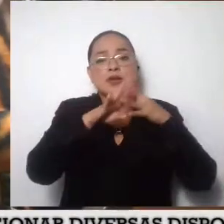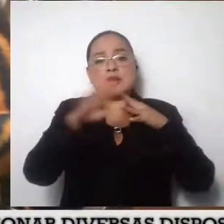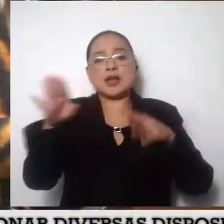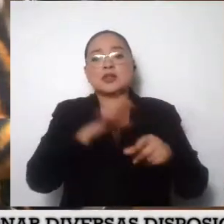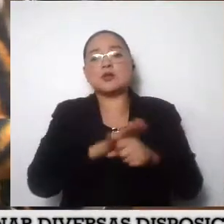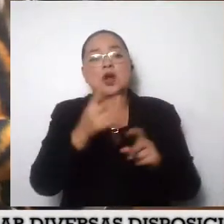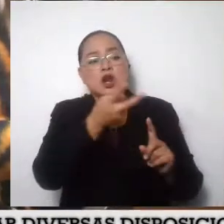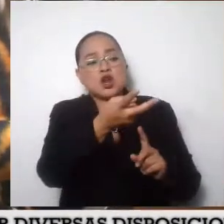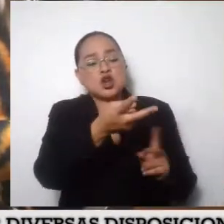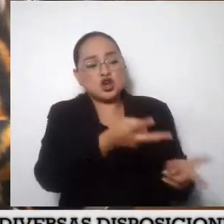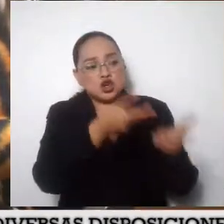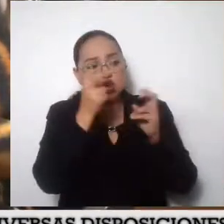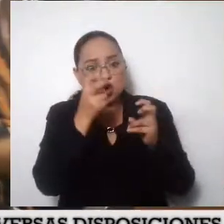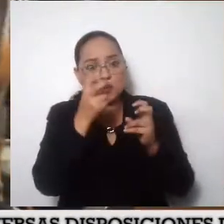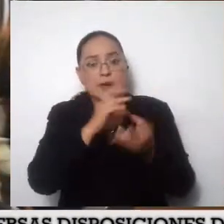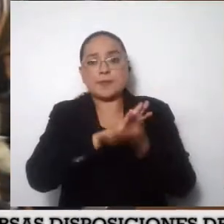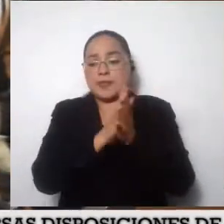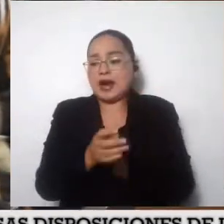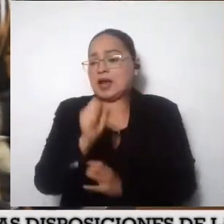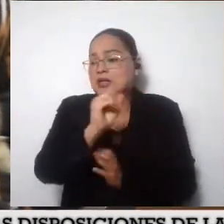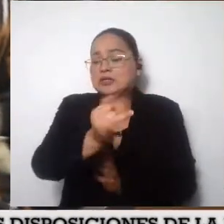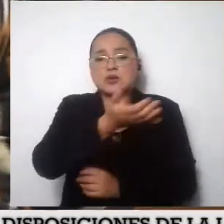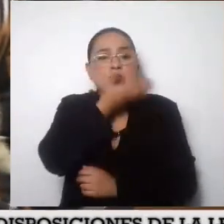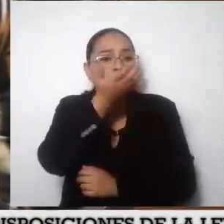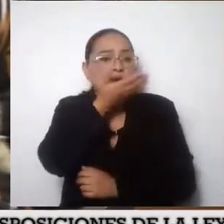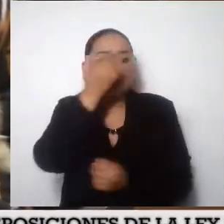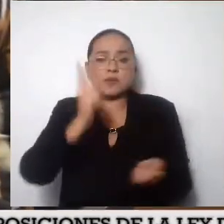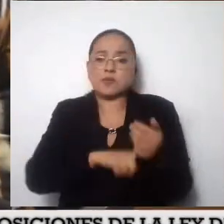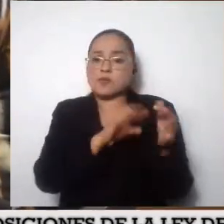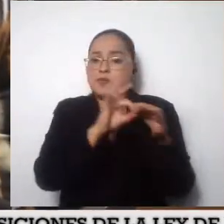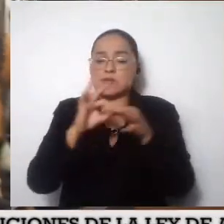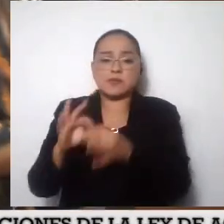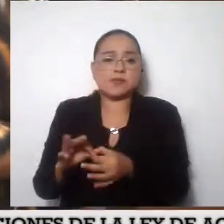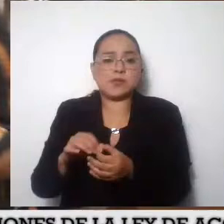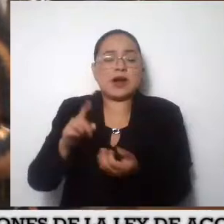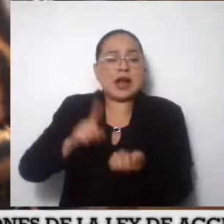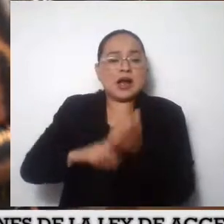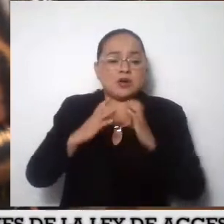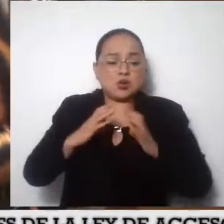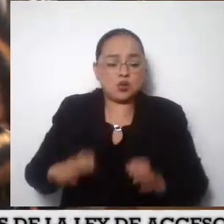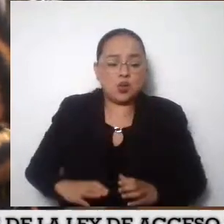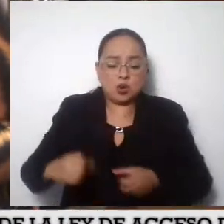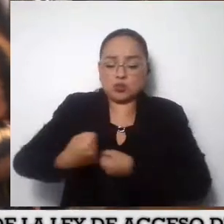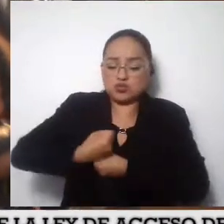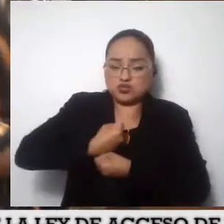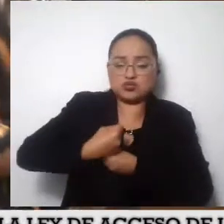que típicamente se relaciona con agresiones físicas.